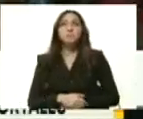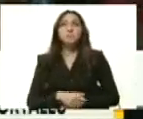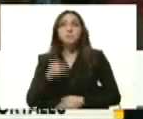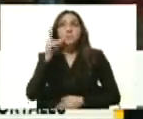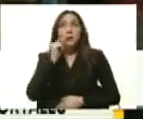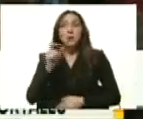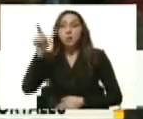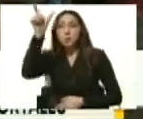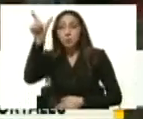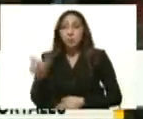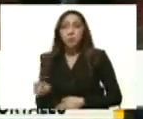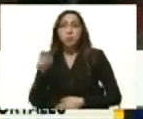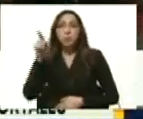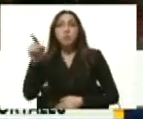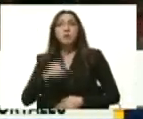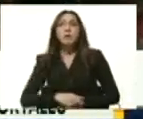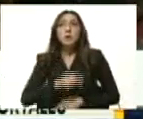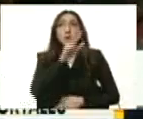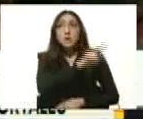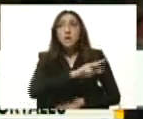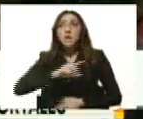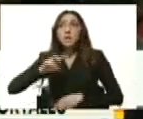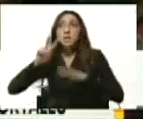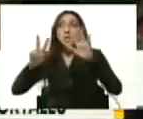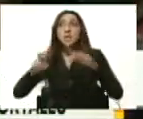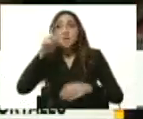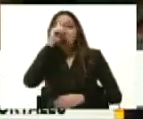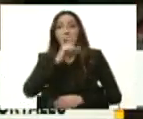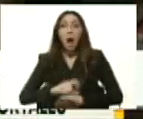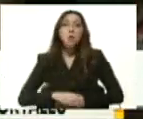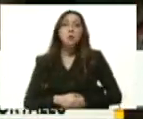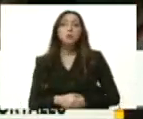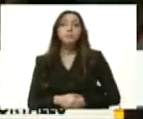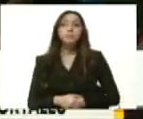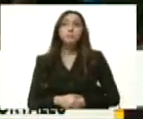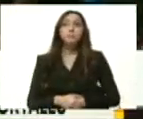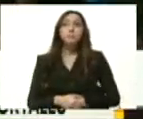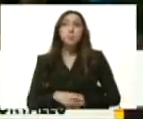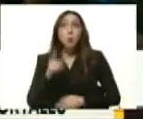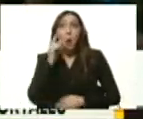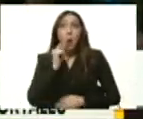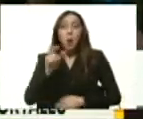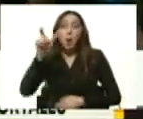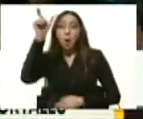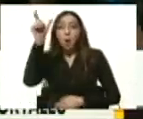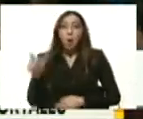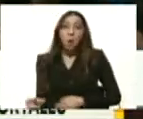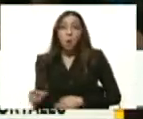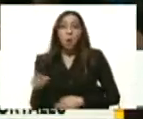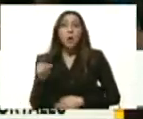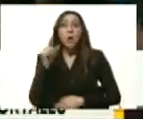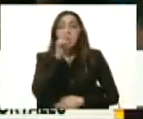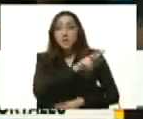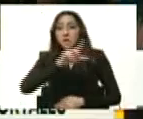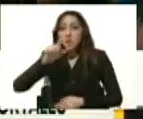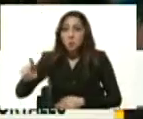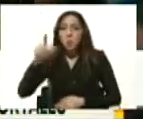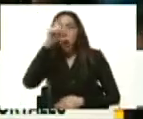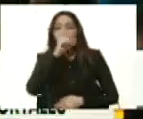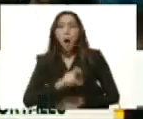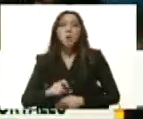Pedro Quisbert Mamani, 37 años. Edwin Hamachi Paniagua, 31